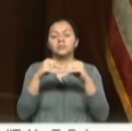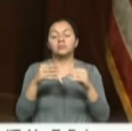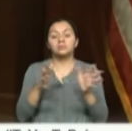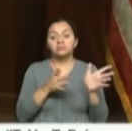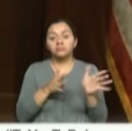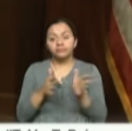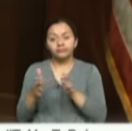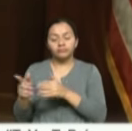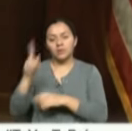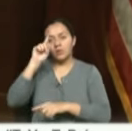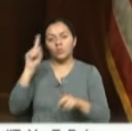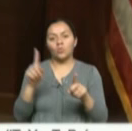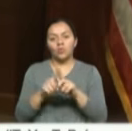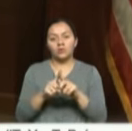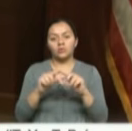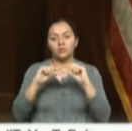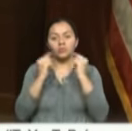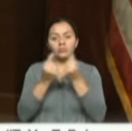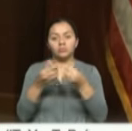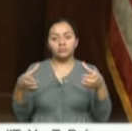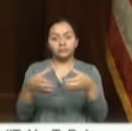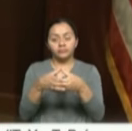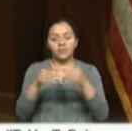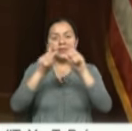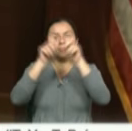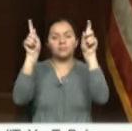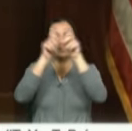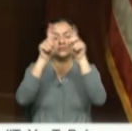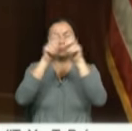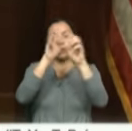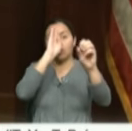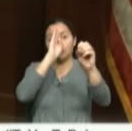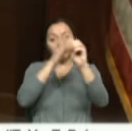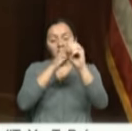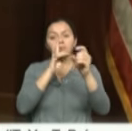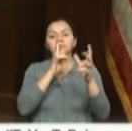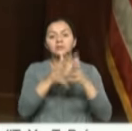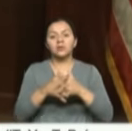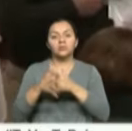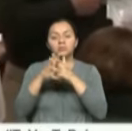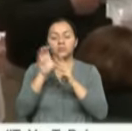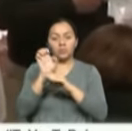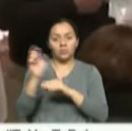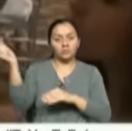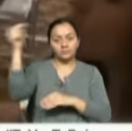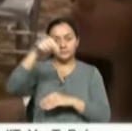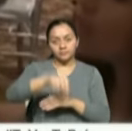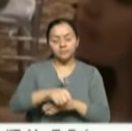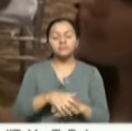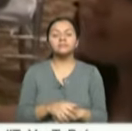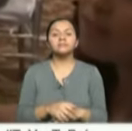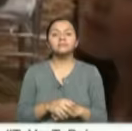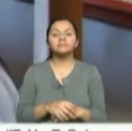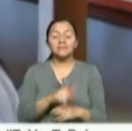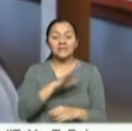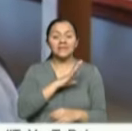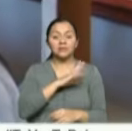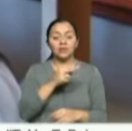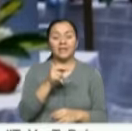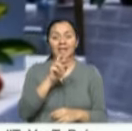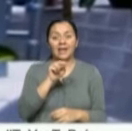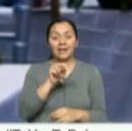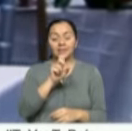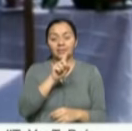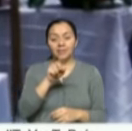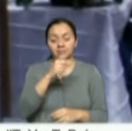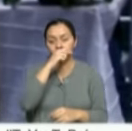esto, ha sido la concreción de la misión comercial de empresarios estadounidenses a nuestro país, Ecuador. Juan José Hernández, empresario